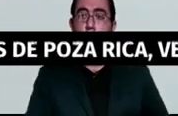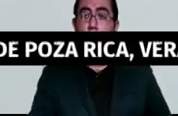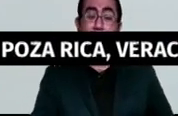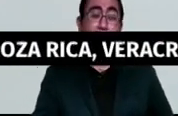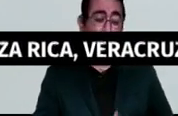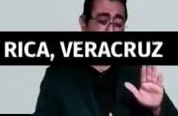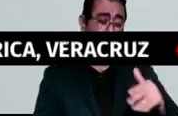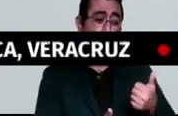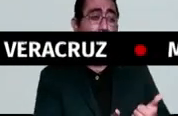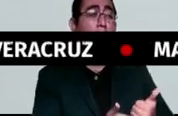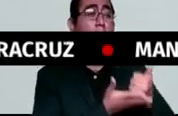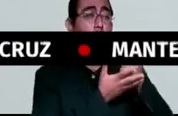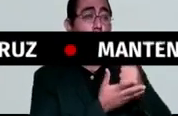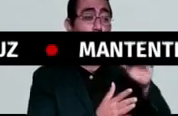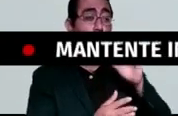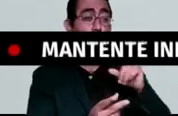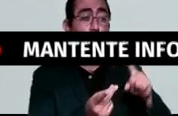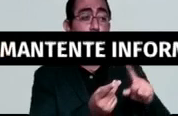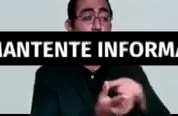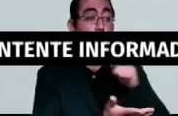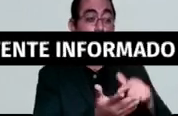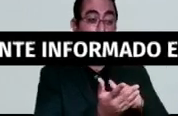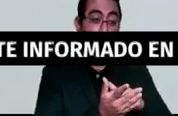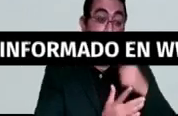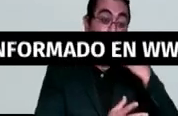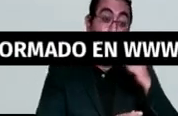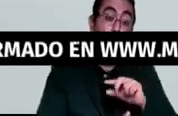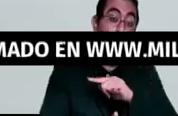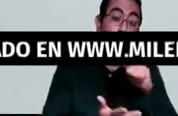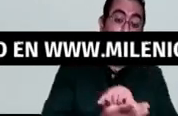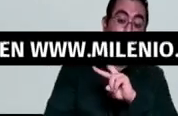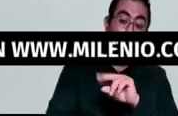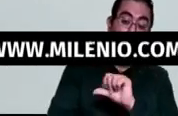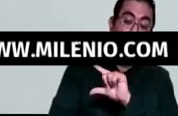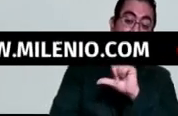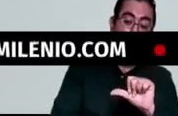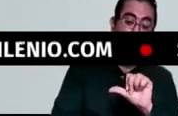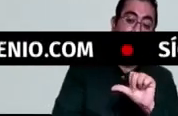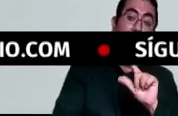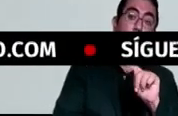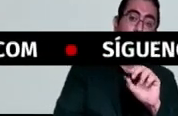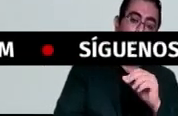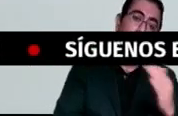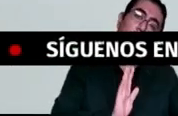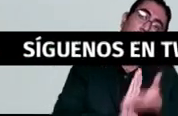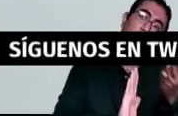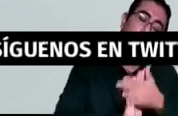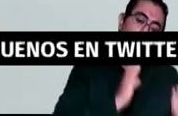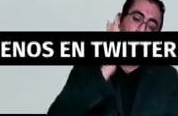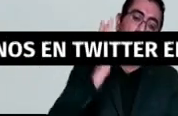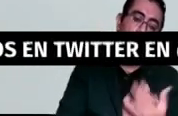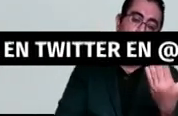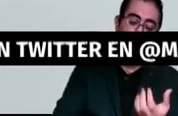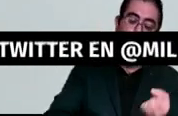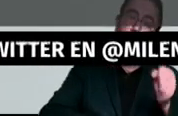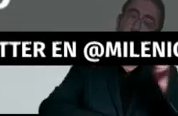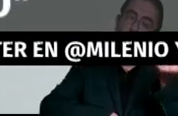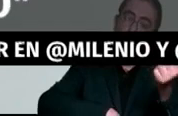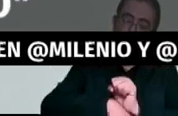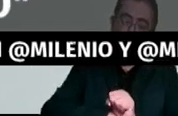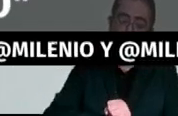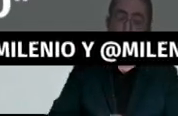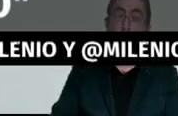encontrar en un terreno en la parte de Valle alto en Valle alto vamos a construirles una secundaria de una vez a que me la vayan